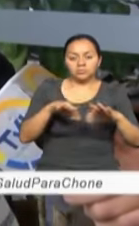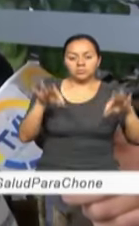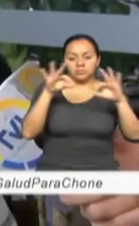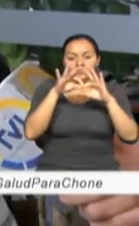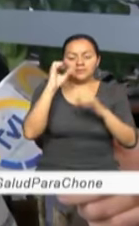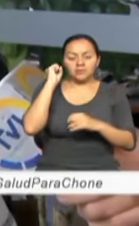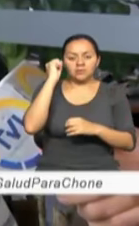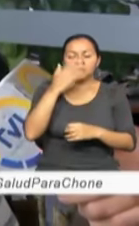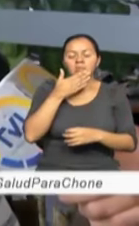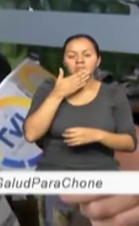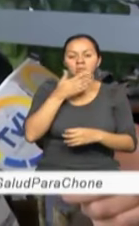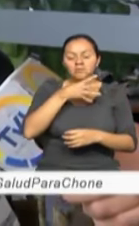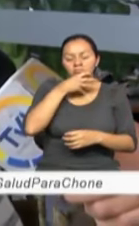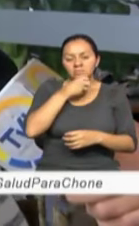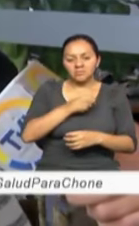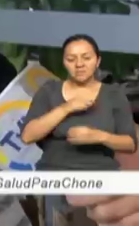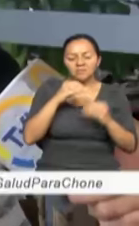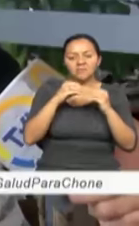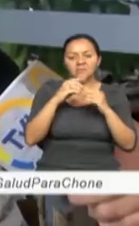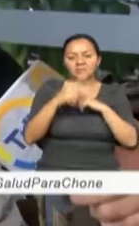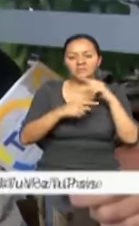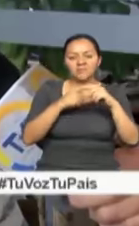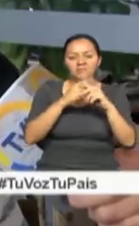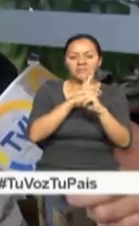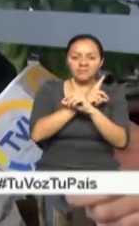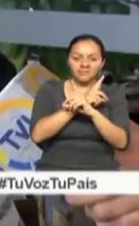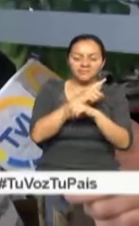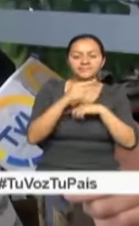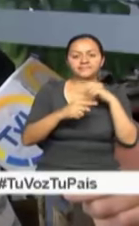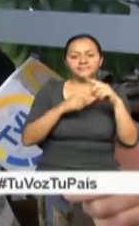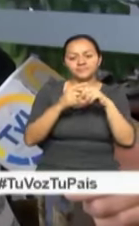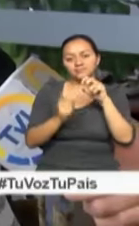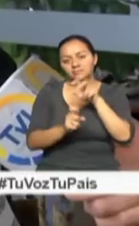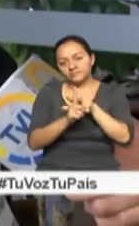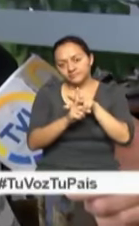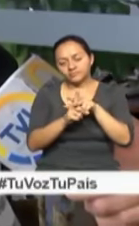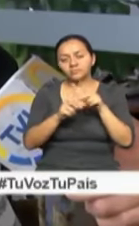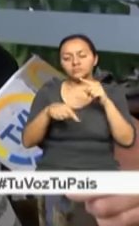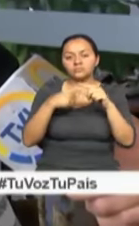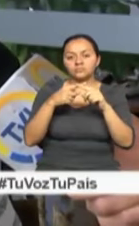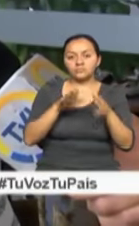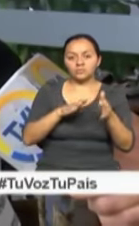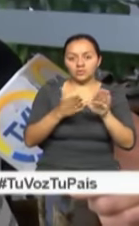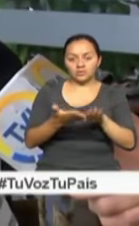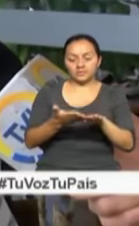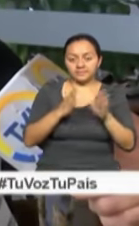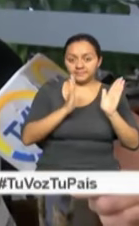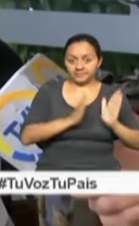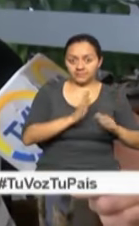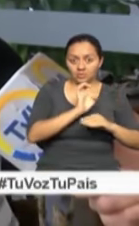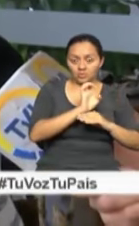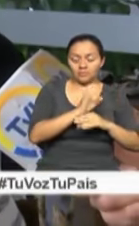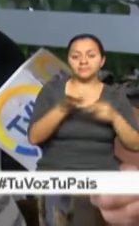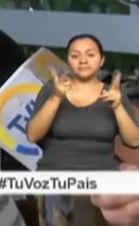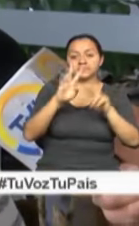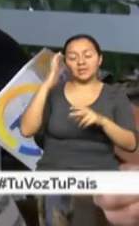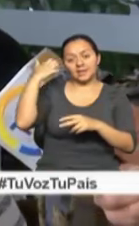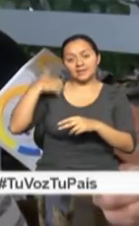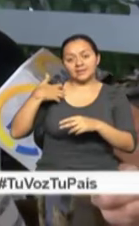derechos en vejez, invalidez y muerte. En el caso de Ecuador, en el caso de Argentina, se incluyen también